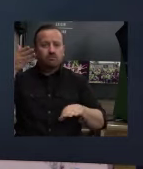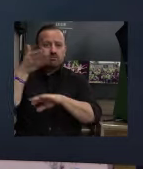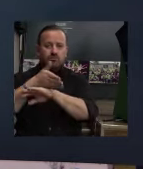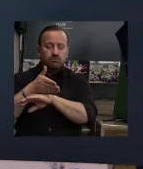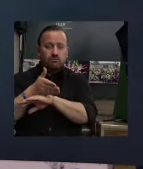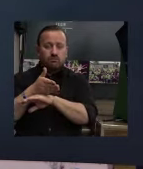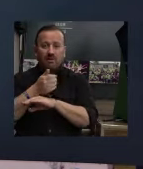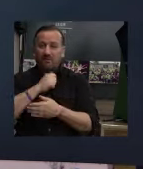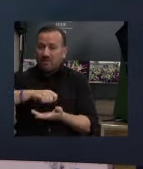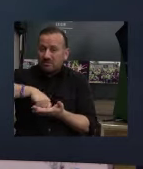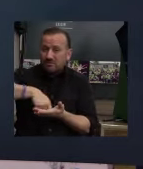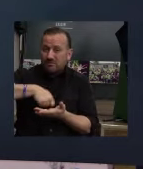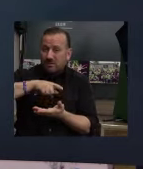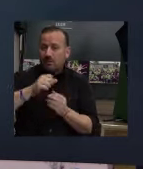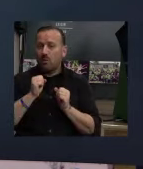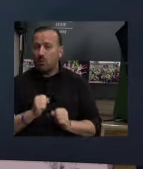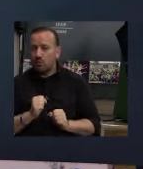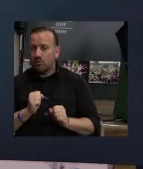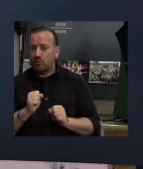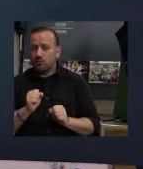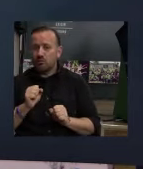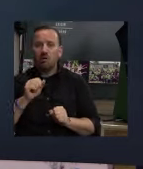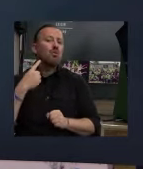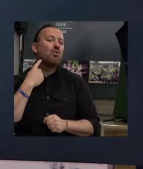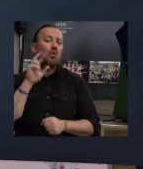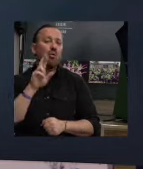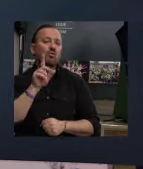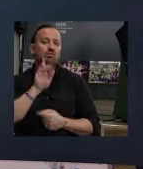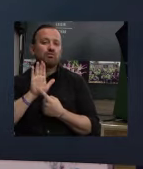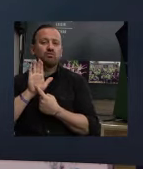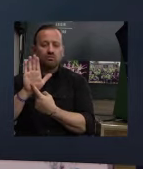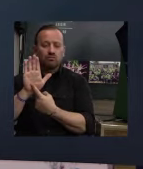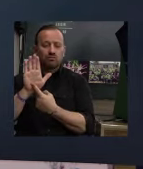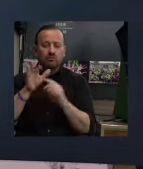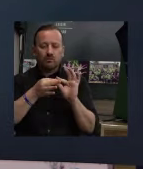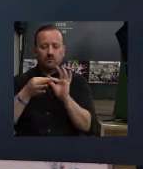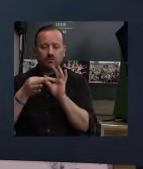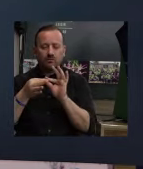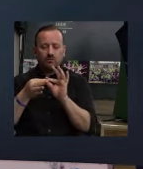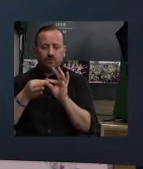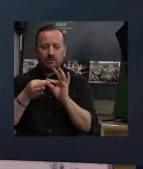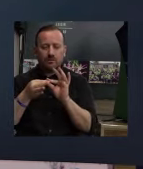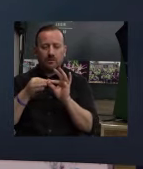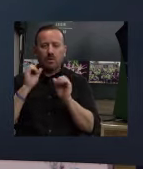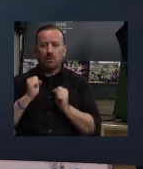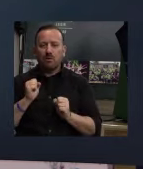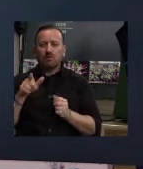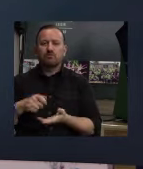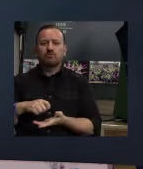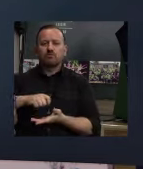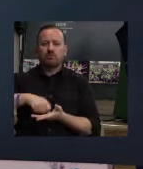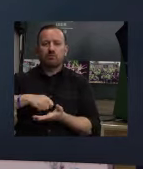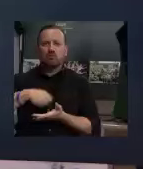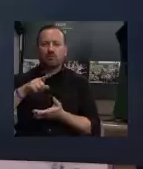sin acreditarse Y es que puedan seleccionar el QR que está apareciendo a continuación para que puedan dejar el registro de